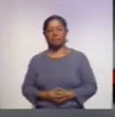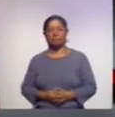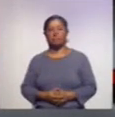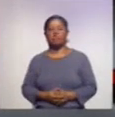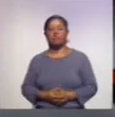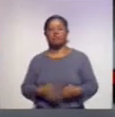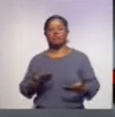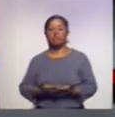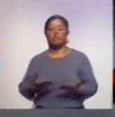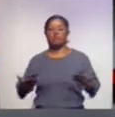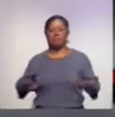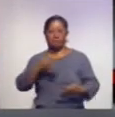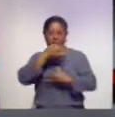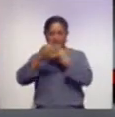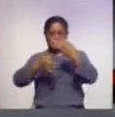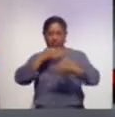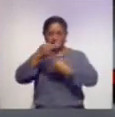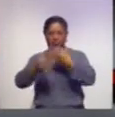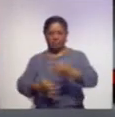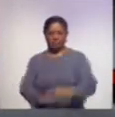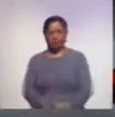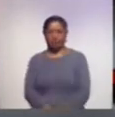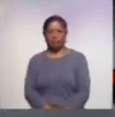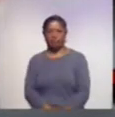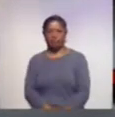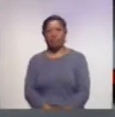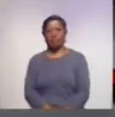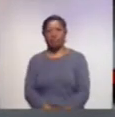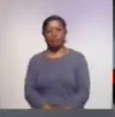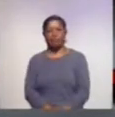estas son las noticias.